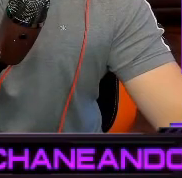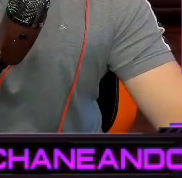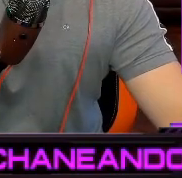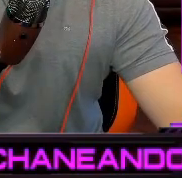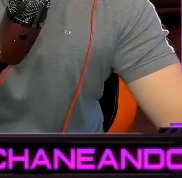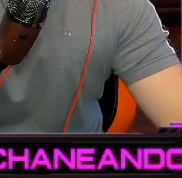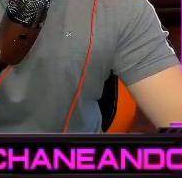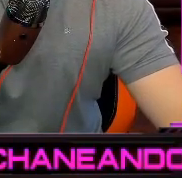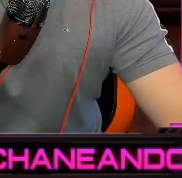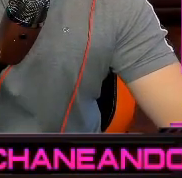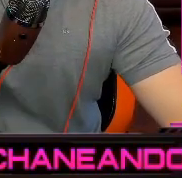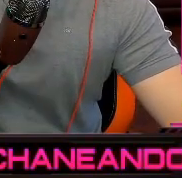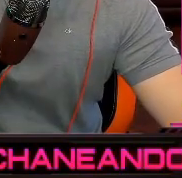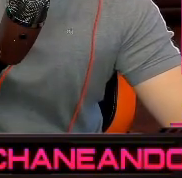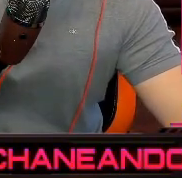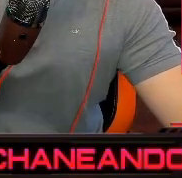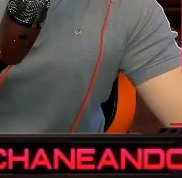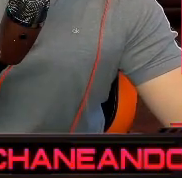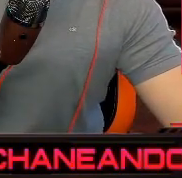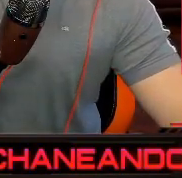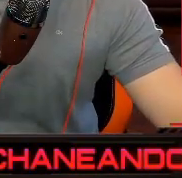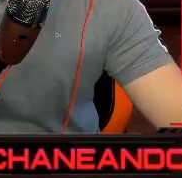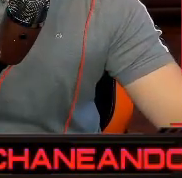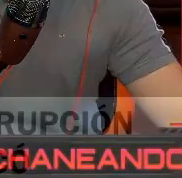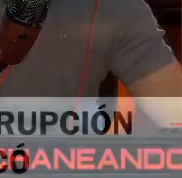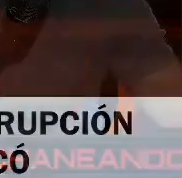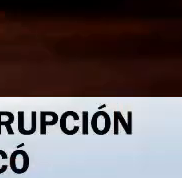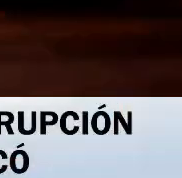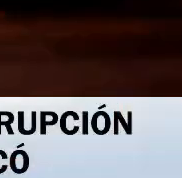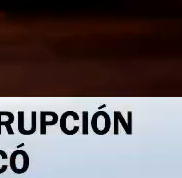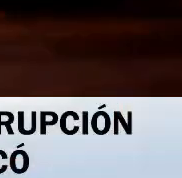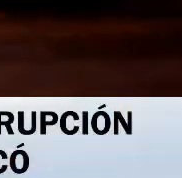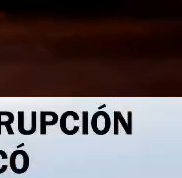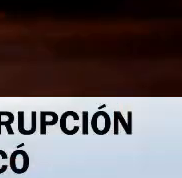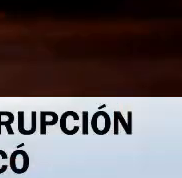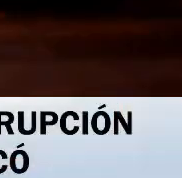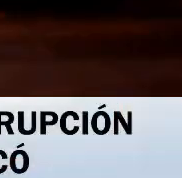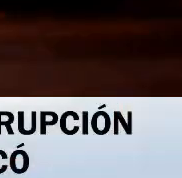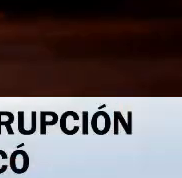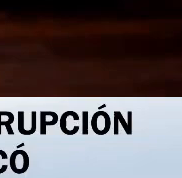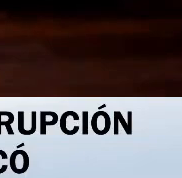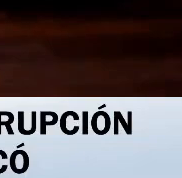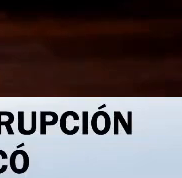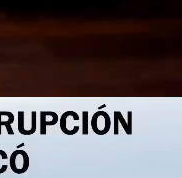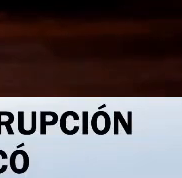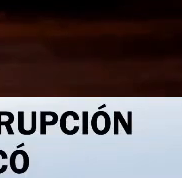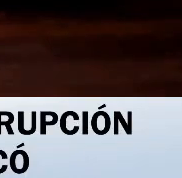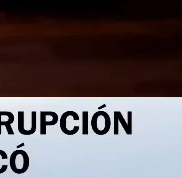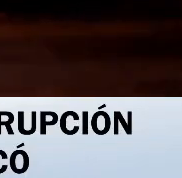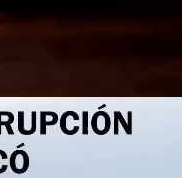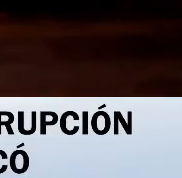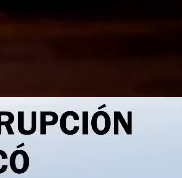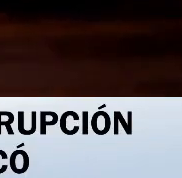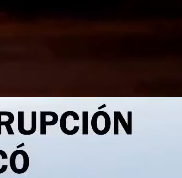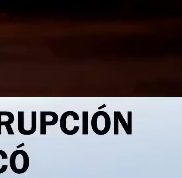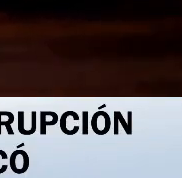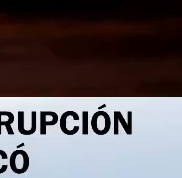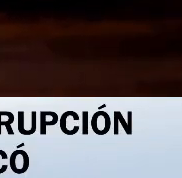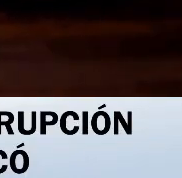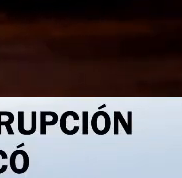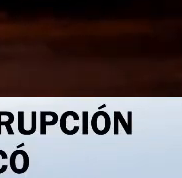con todo el día de hoy a las farmacéuticas. ¿Saben por qué? Se metían con el gobierno estatal, con